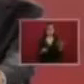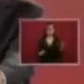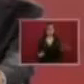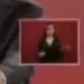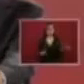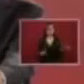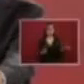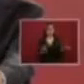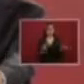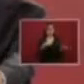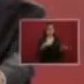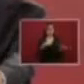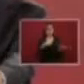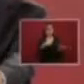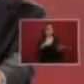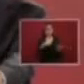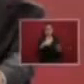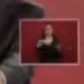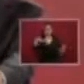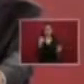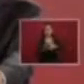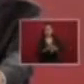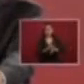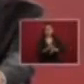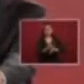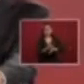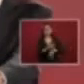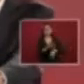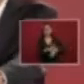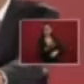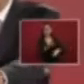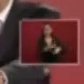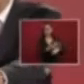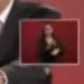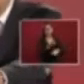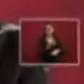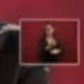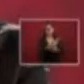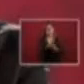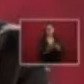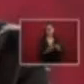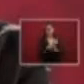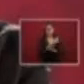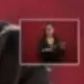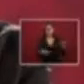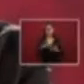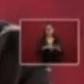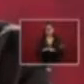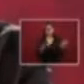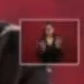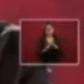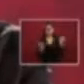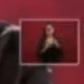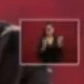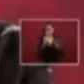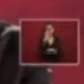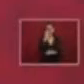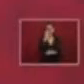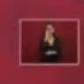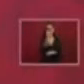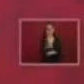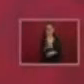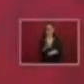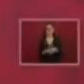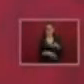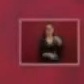una manera absolutamente sistemática. La palabra que más repite en sus conferencias mañaneras es corrupción y ha logrado posicionarla